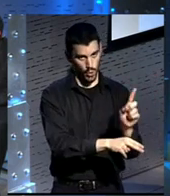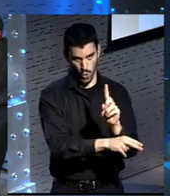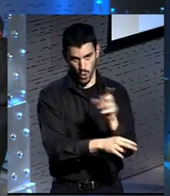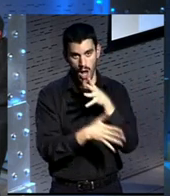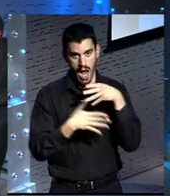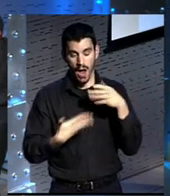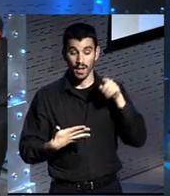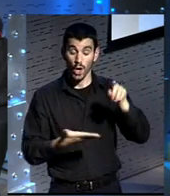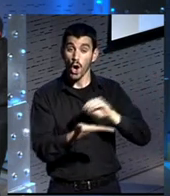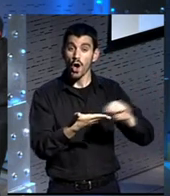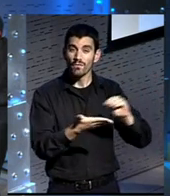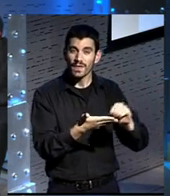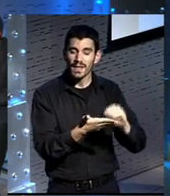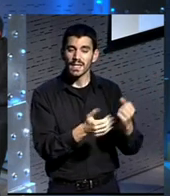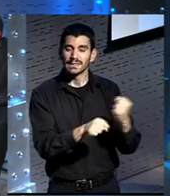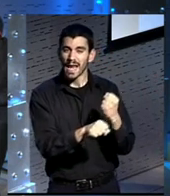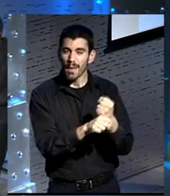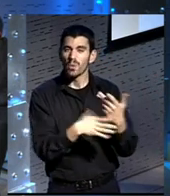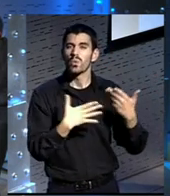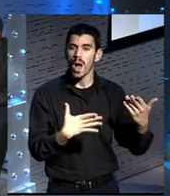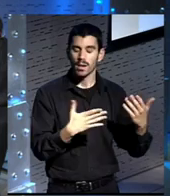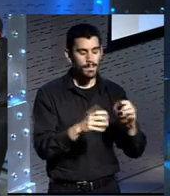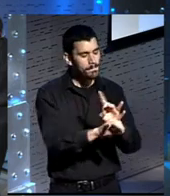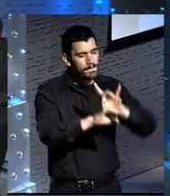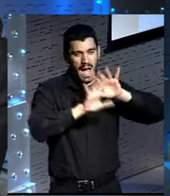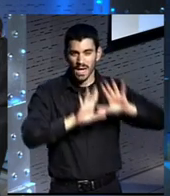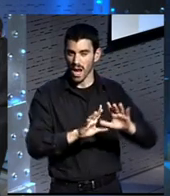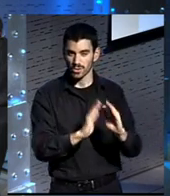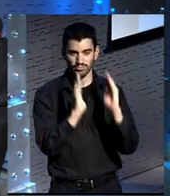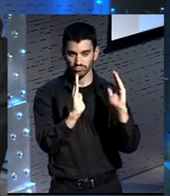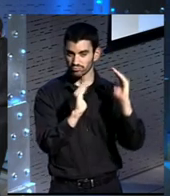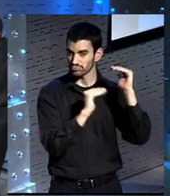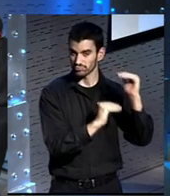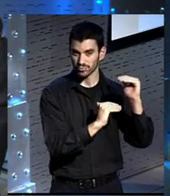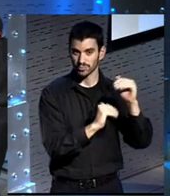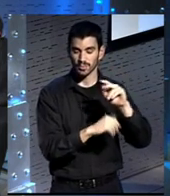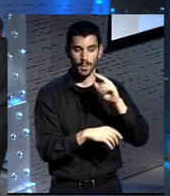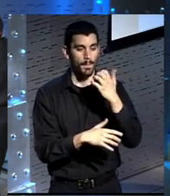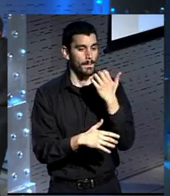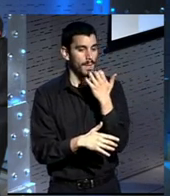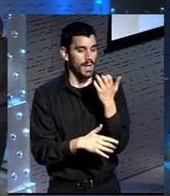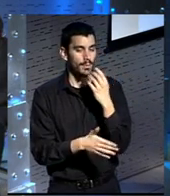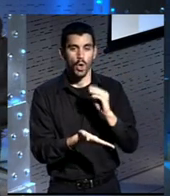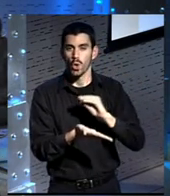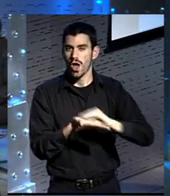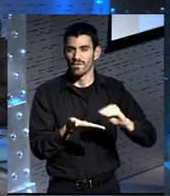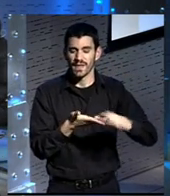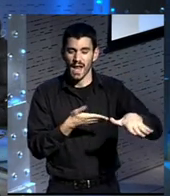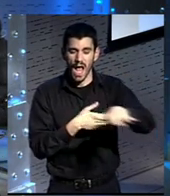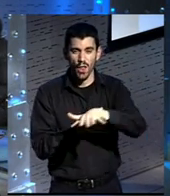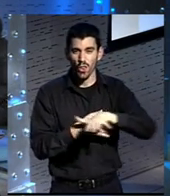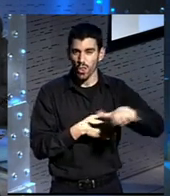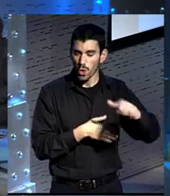es el papel de una oficina. Una oficina como situada en la mejor zona de una ciudad, con un horario de